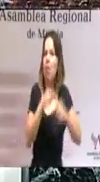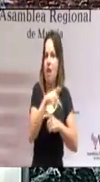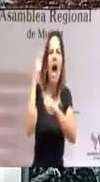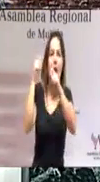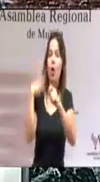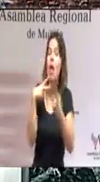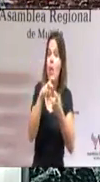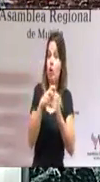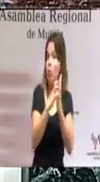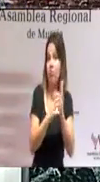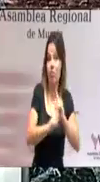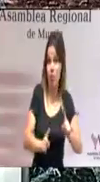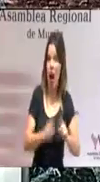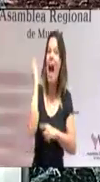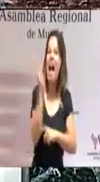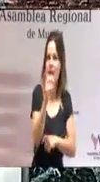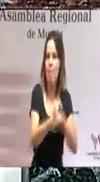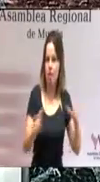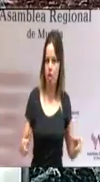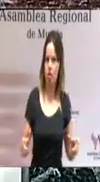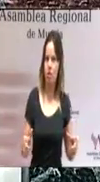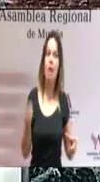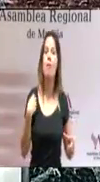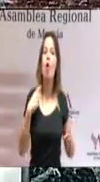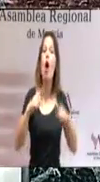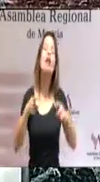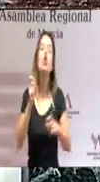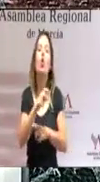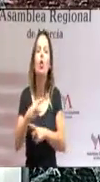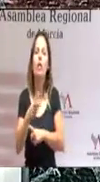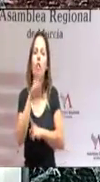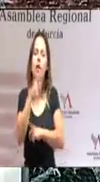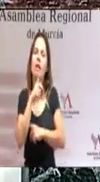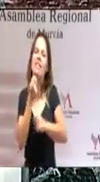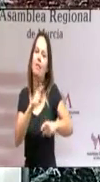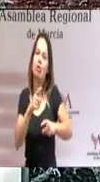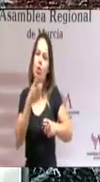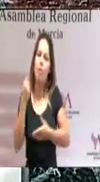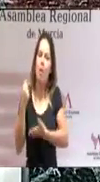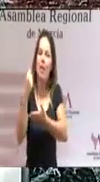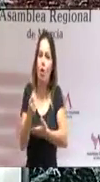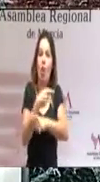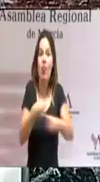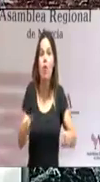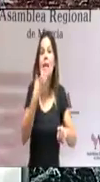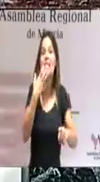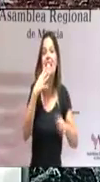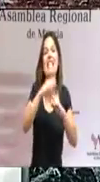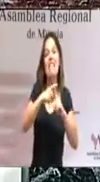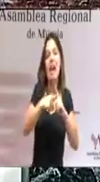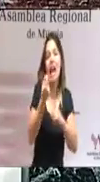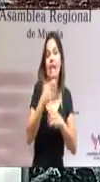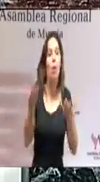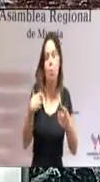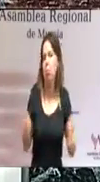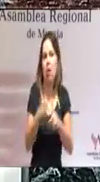han bajado ese impuesto, han castigado a la gente y el acto jurídico documentado y las transmisiones patrimoniales no distinguen por razón de niveles de renta. O